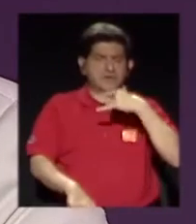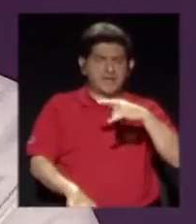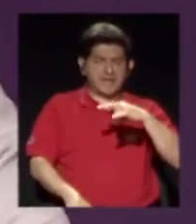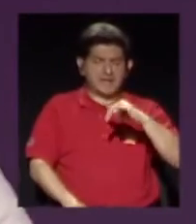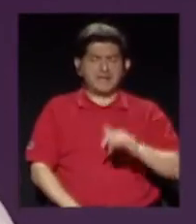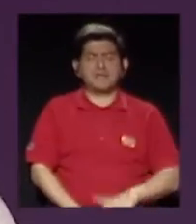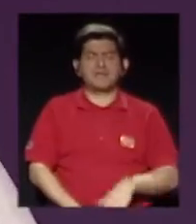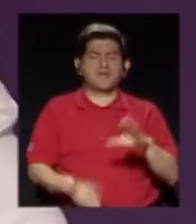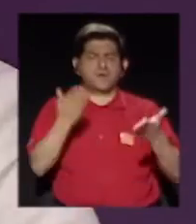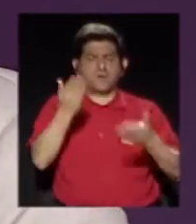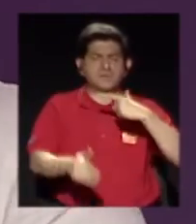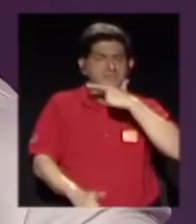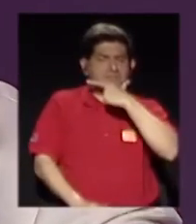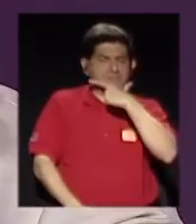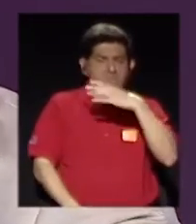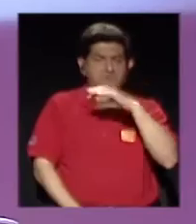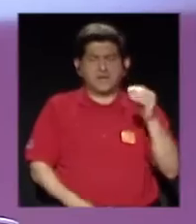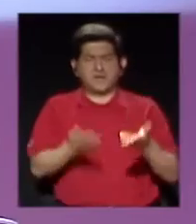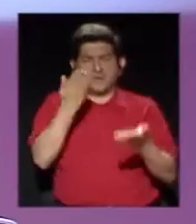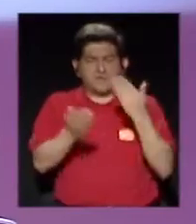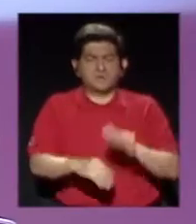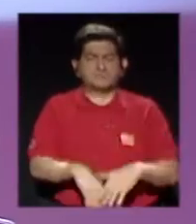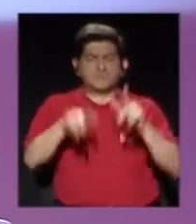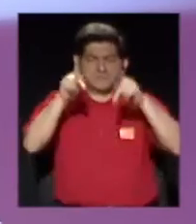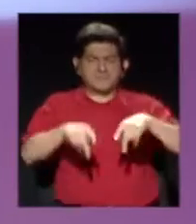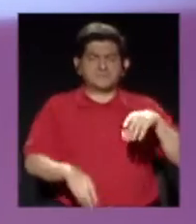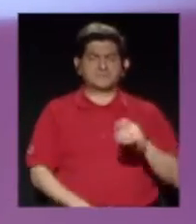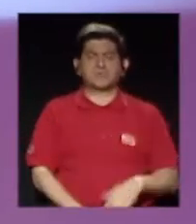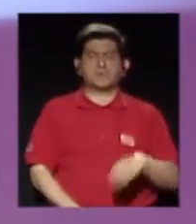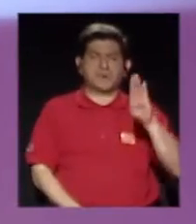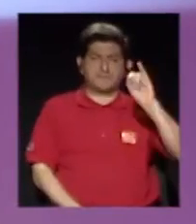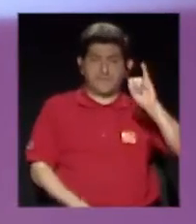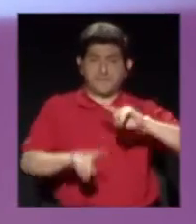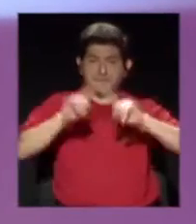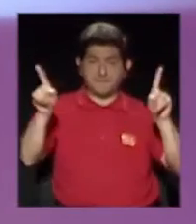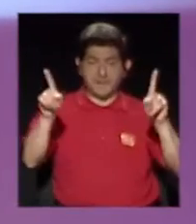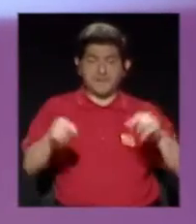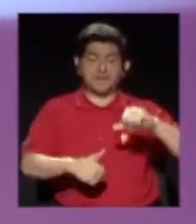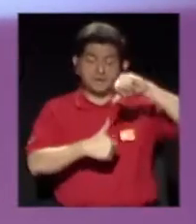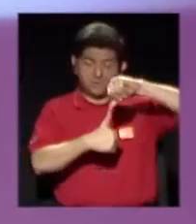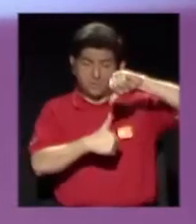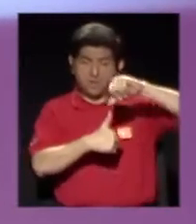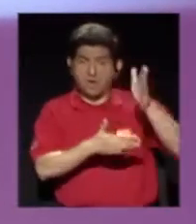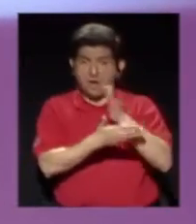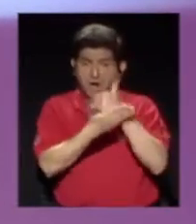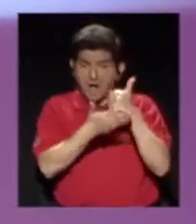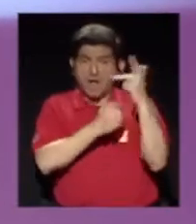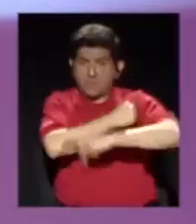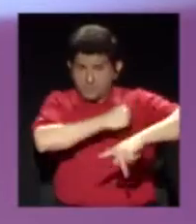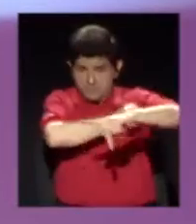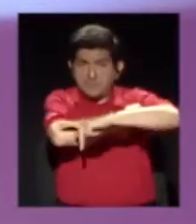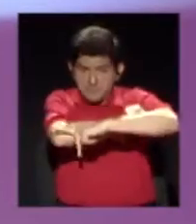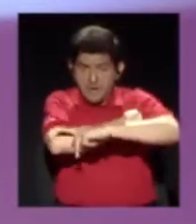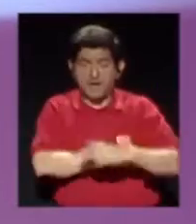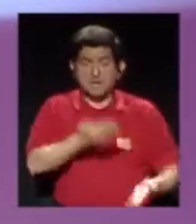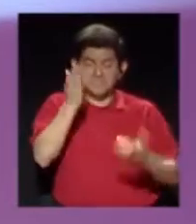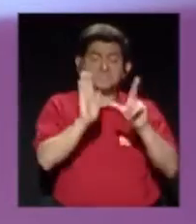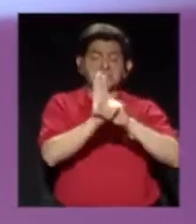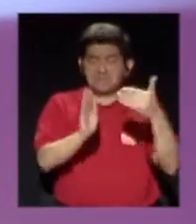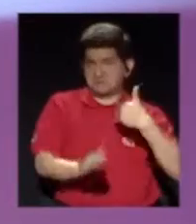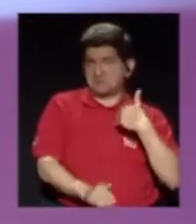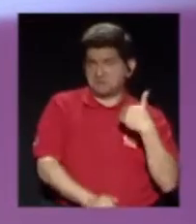exactamente sin embargo en centroamérica tenemos el fenómeno de que aunque en algunos de estos países hay leyes